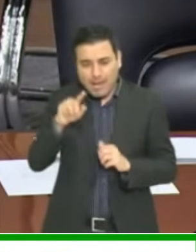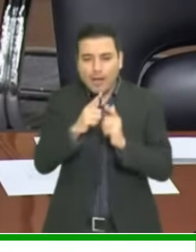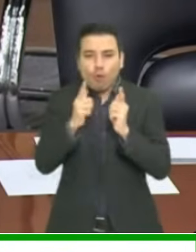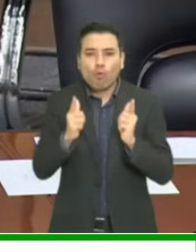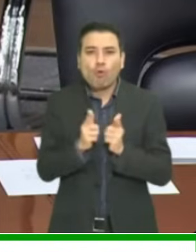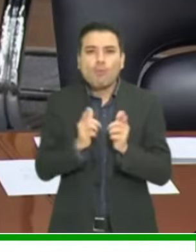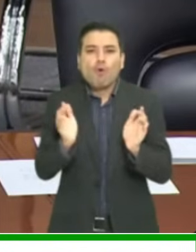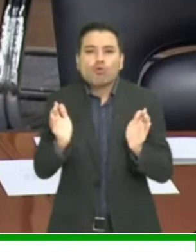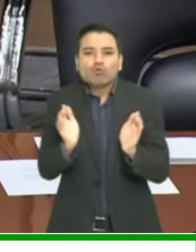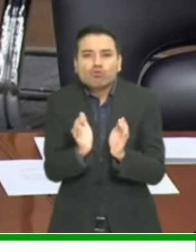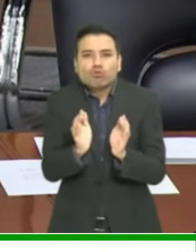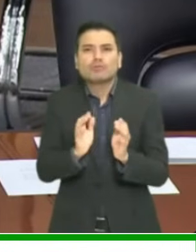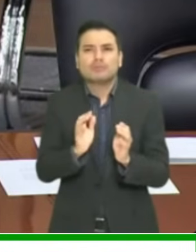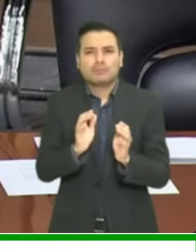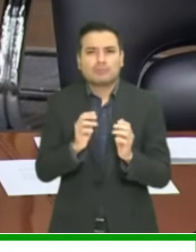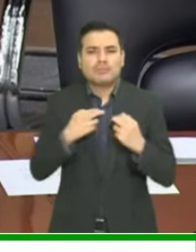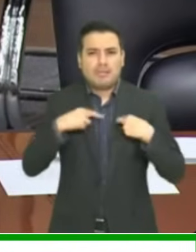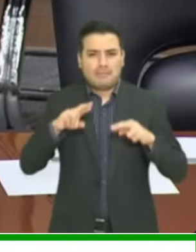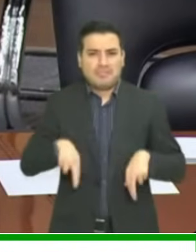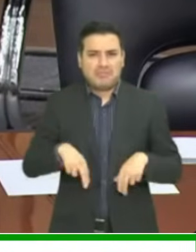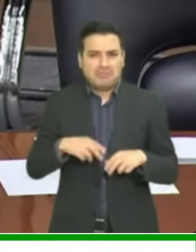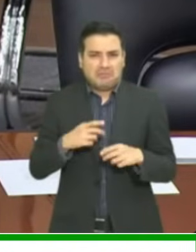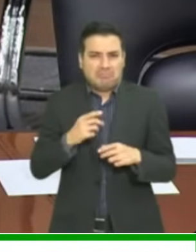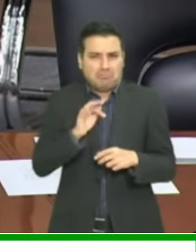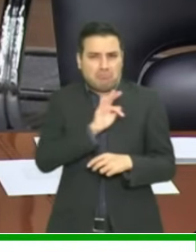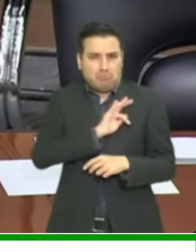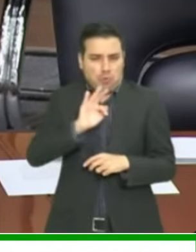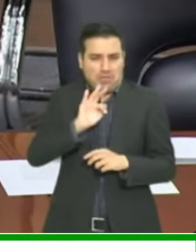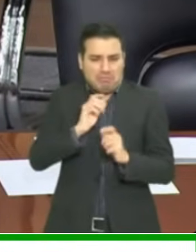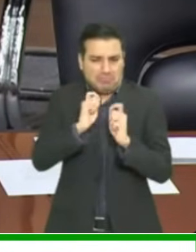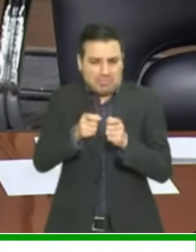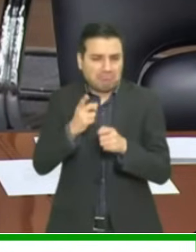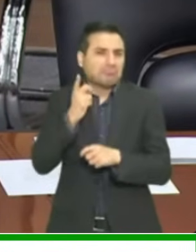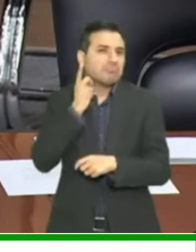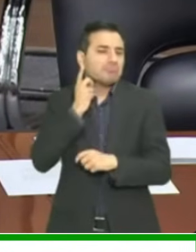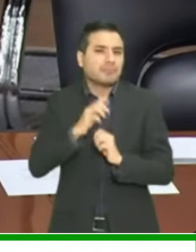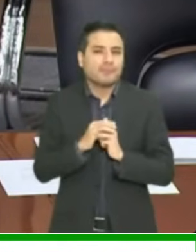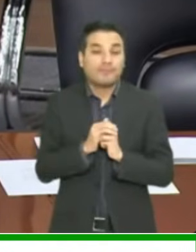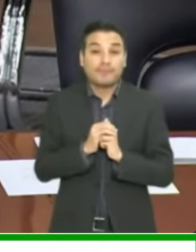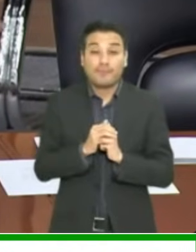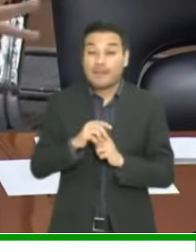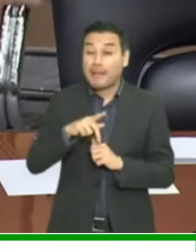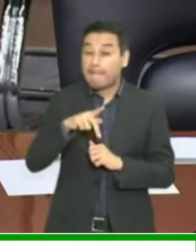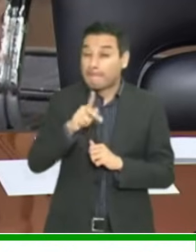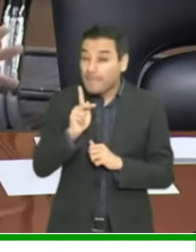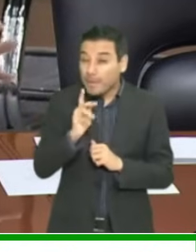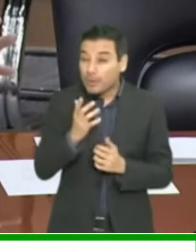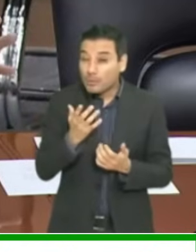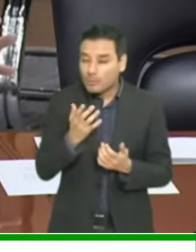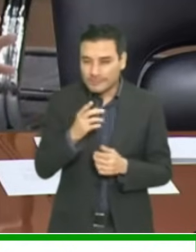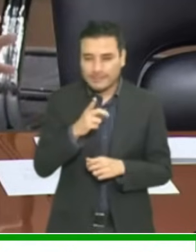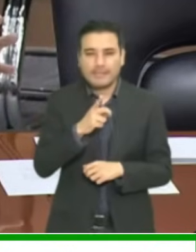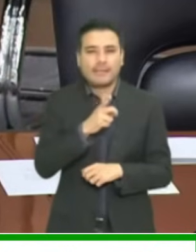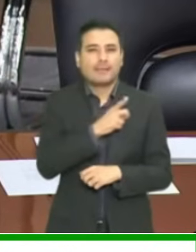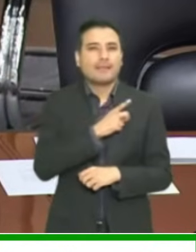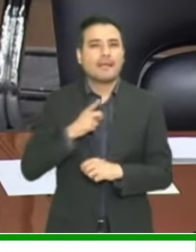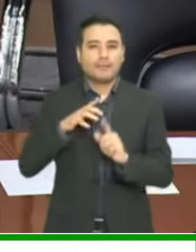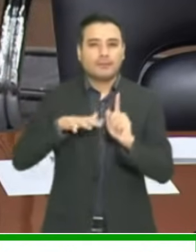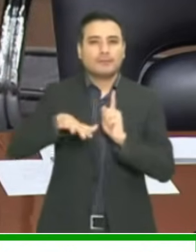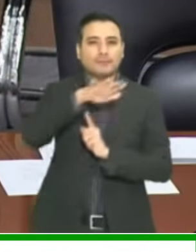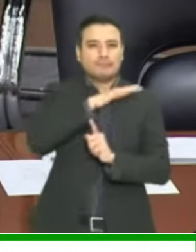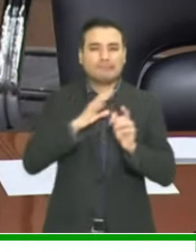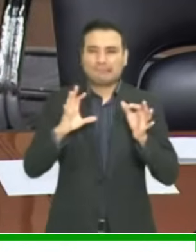al poder legislativo. Pero esta parte lo que hay que hacer es ubicarla en el espacio donde está y buscar